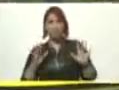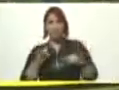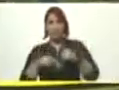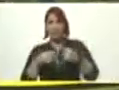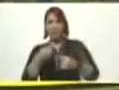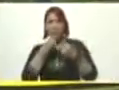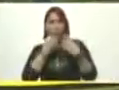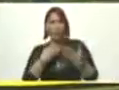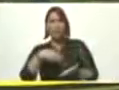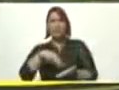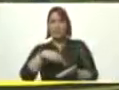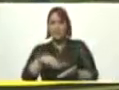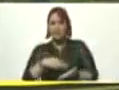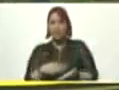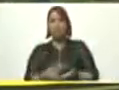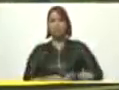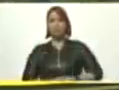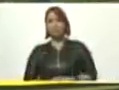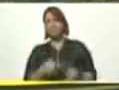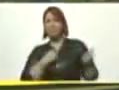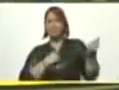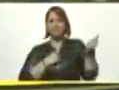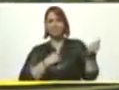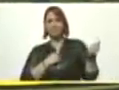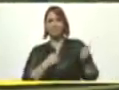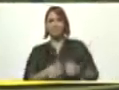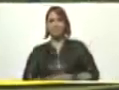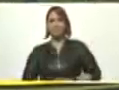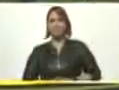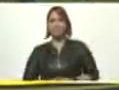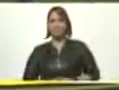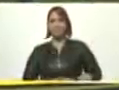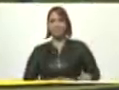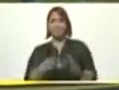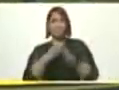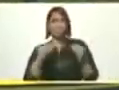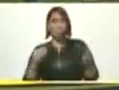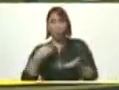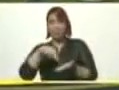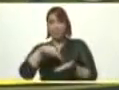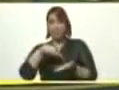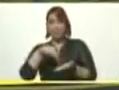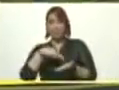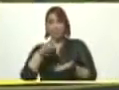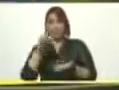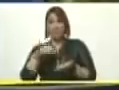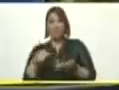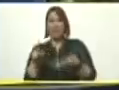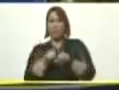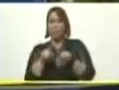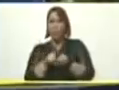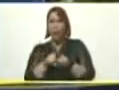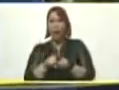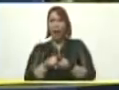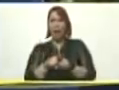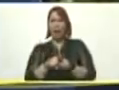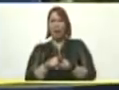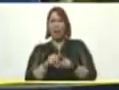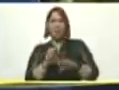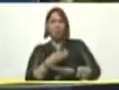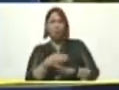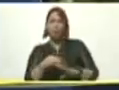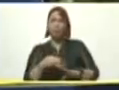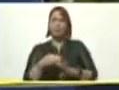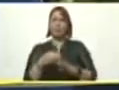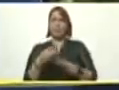la buena salsa romántica Y bueno toda esa salsa Configura un ritmo Configura